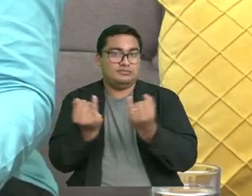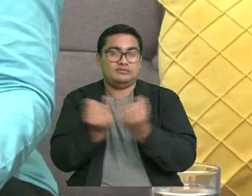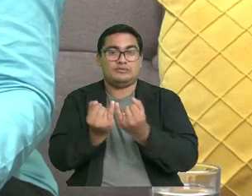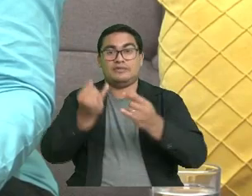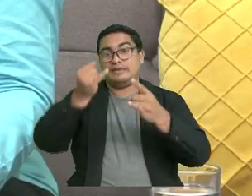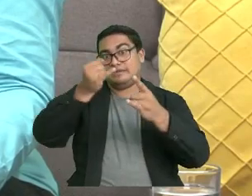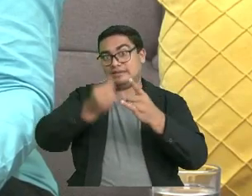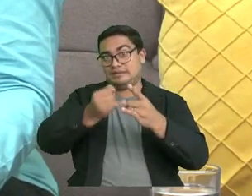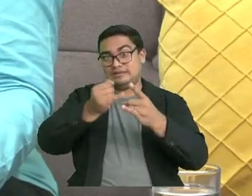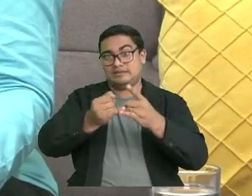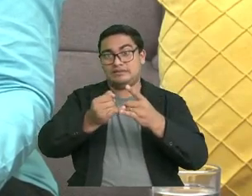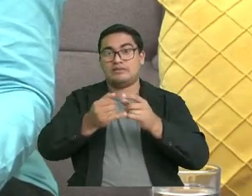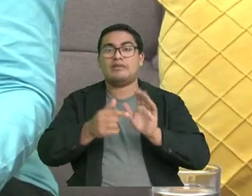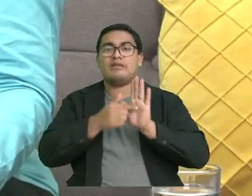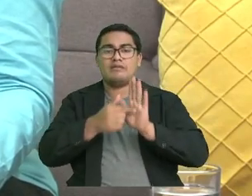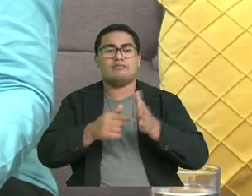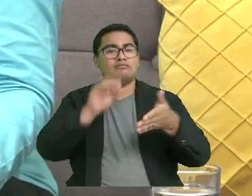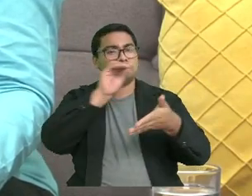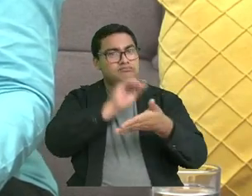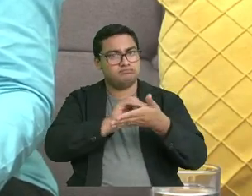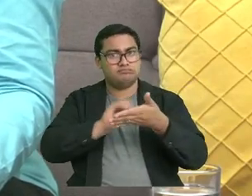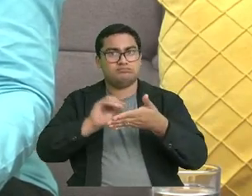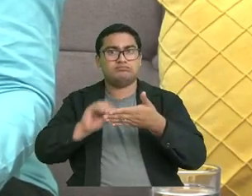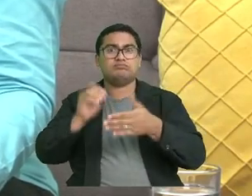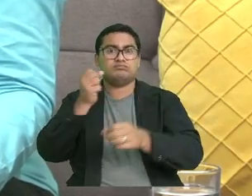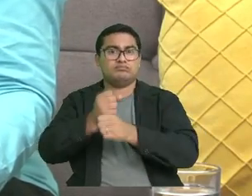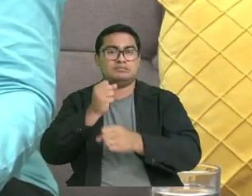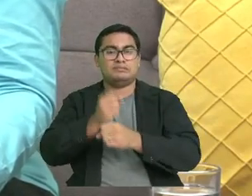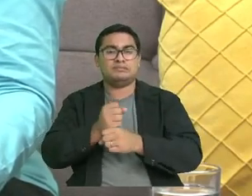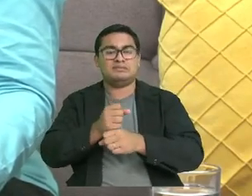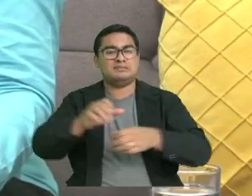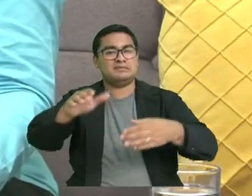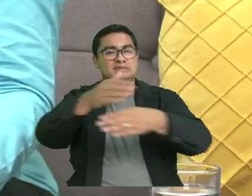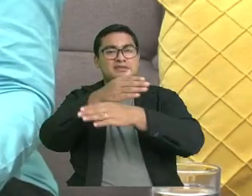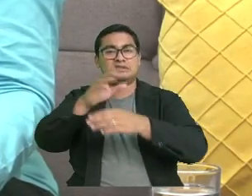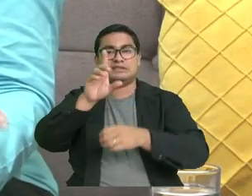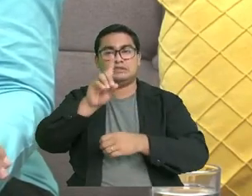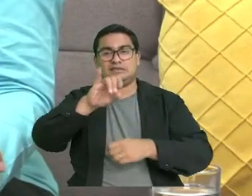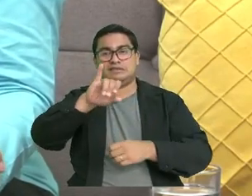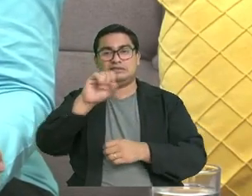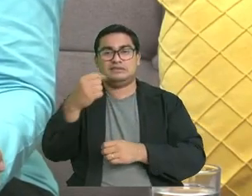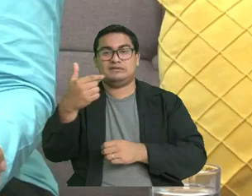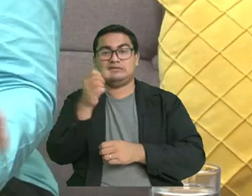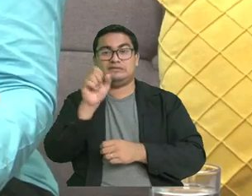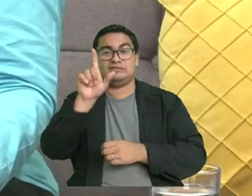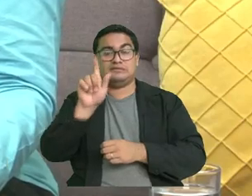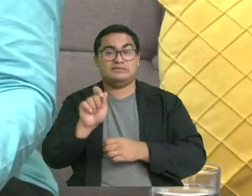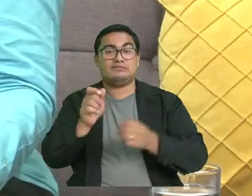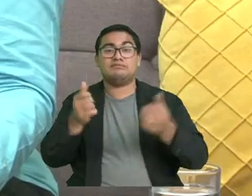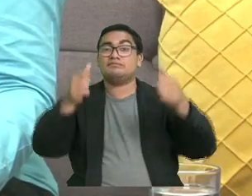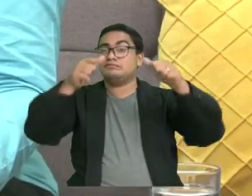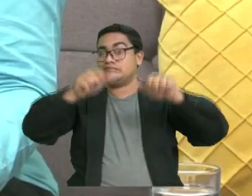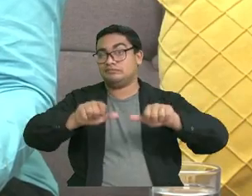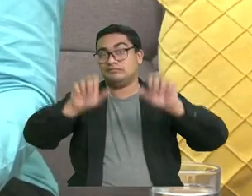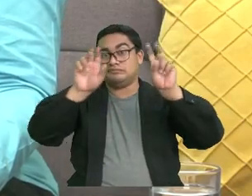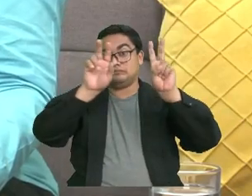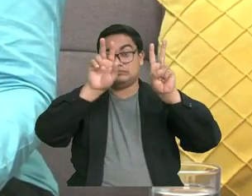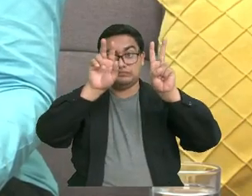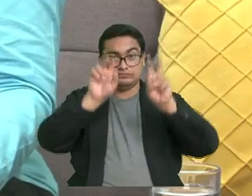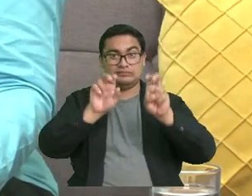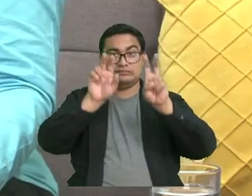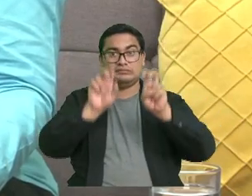decir, porque hay comisiones que elaboran hasta tres digestos de acuerdo a las materias. Nosotros dimos